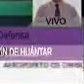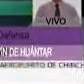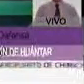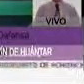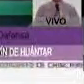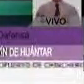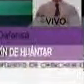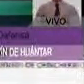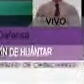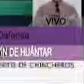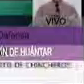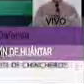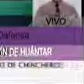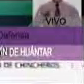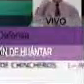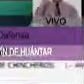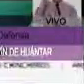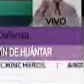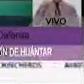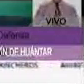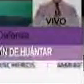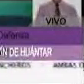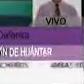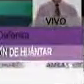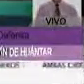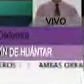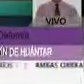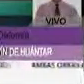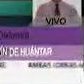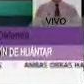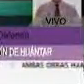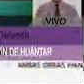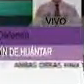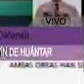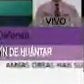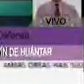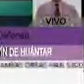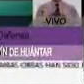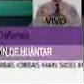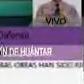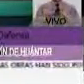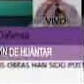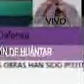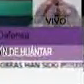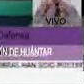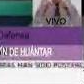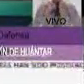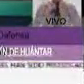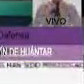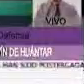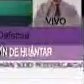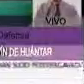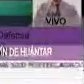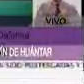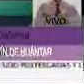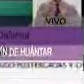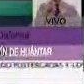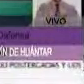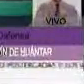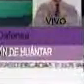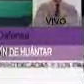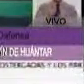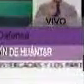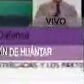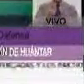relacionado al servicio militar, sin embargo, el gobierno ha acatado y ha respetado lo dispuesto por el Poder Judicial. Y